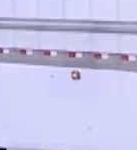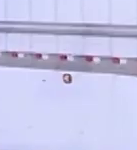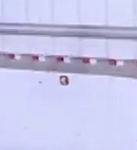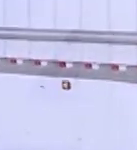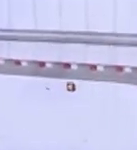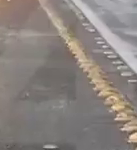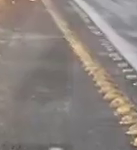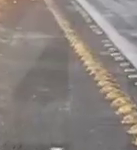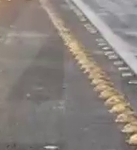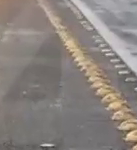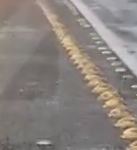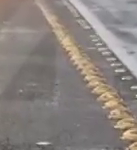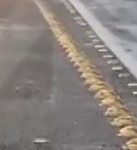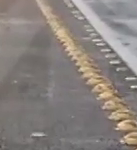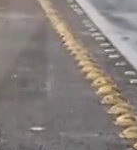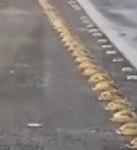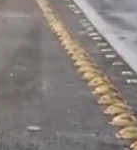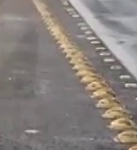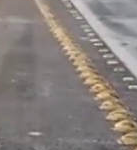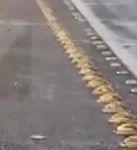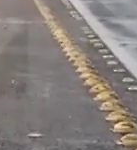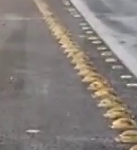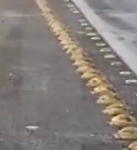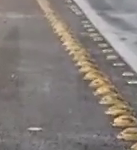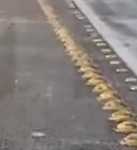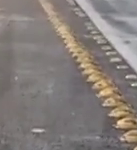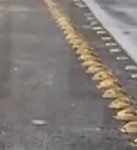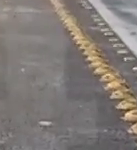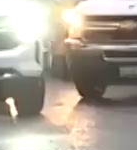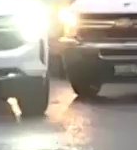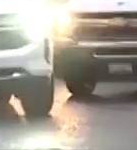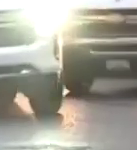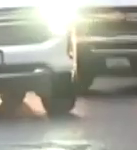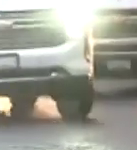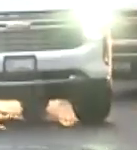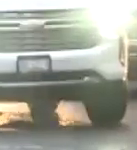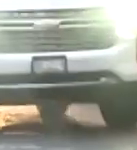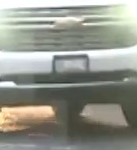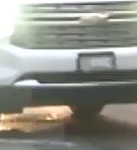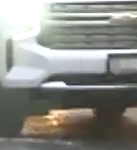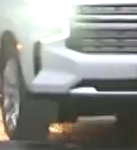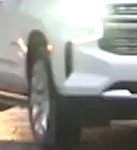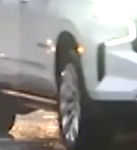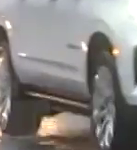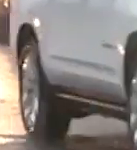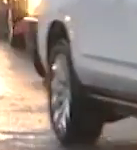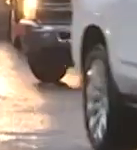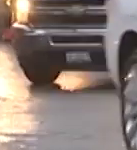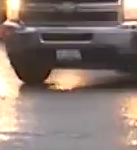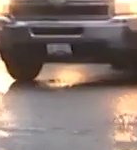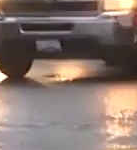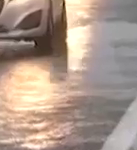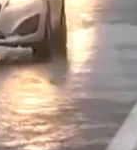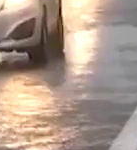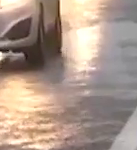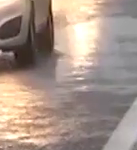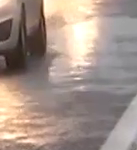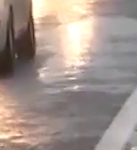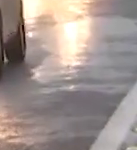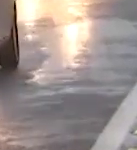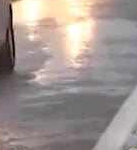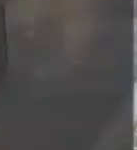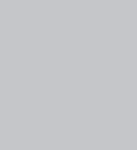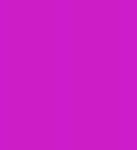Sostienen pláticas de diálogo entre autoridades estatales con representantes de conductores de diversas plataformas para escuchar algunas